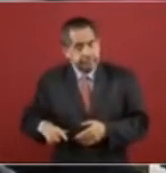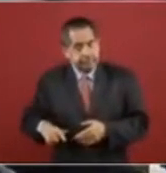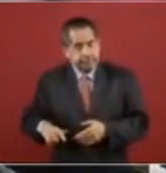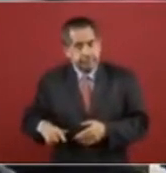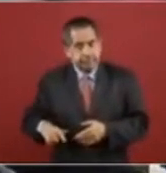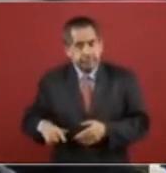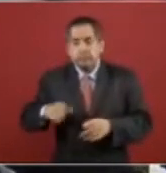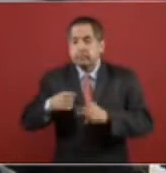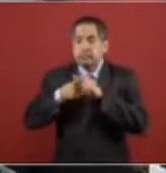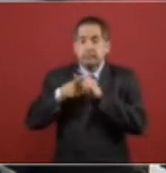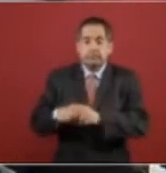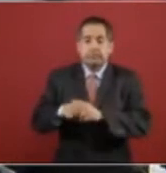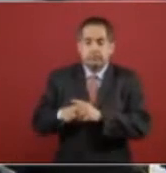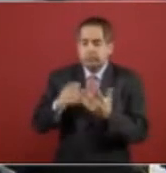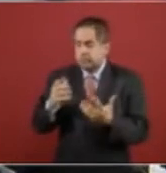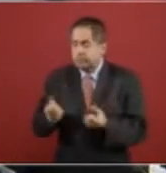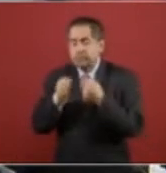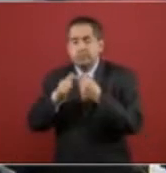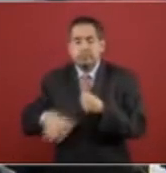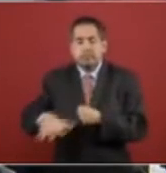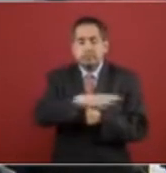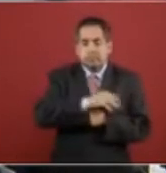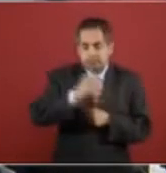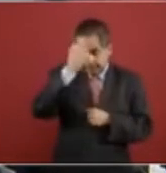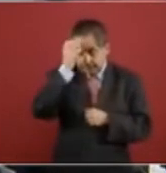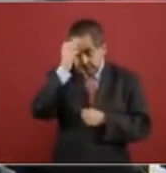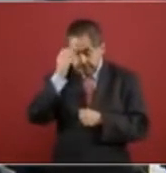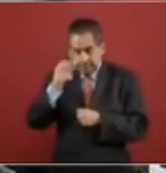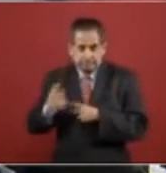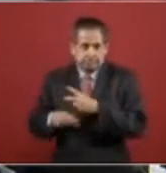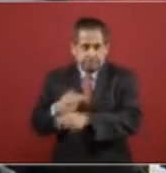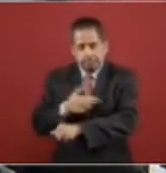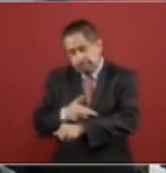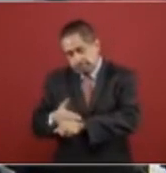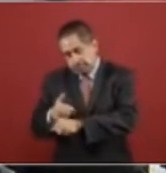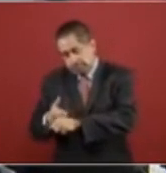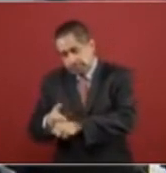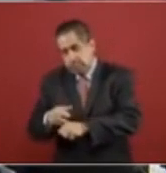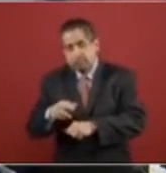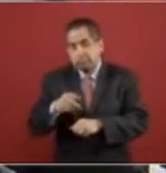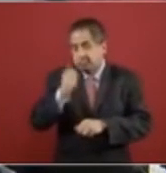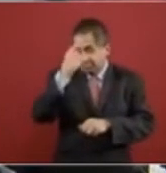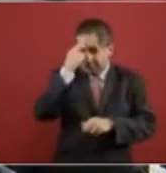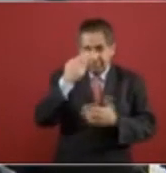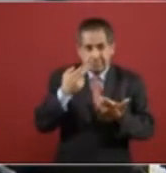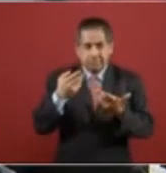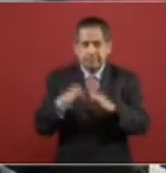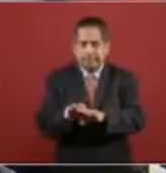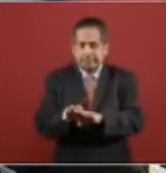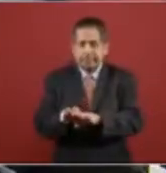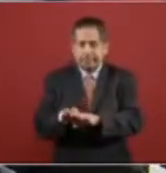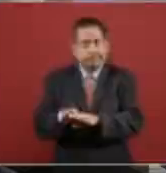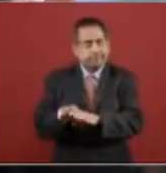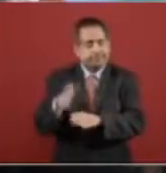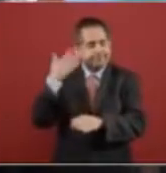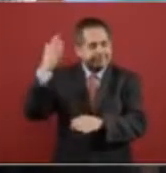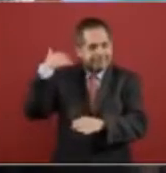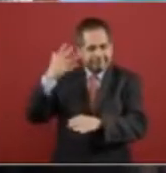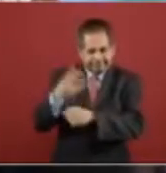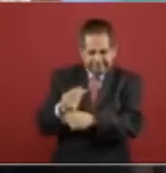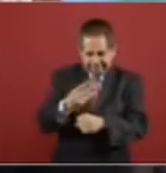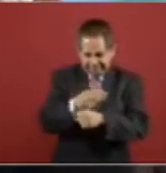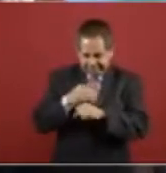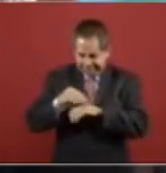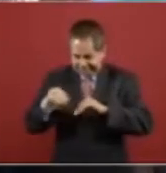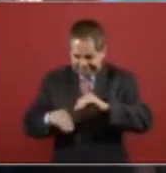se inició el rescate del bosque de chapultepec tuvimos cerrados varios meses la primera sección para poder hacer un rescate